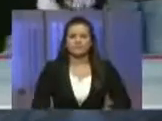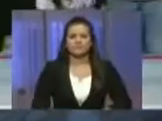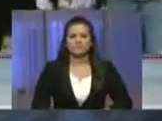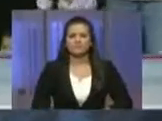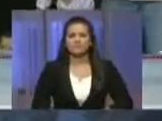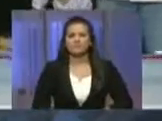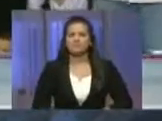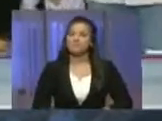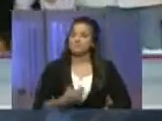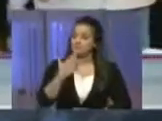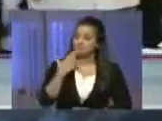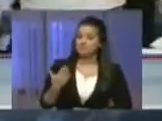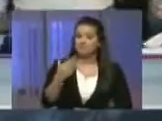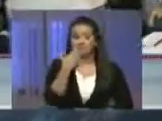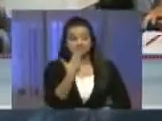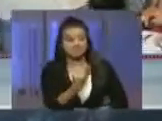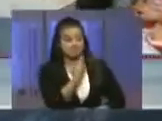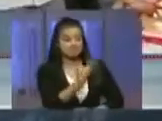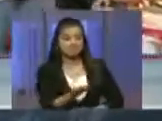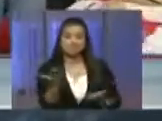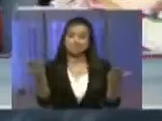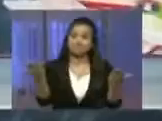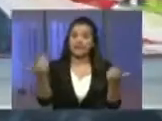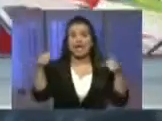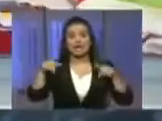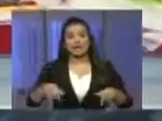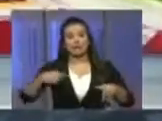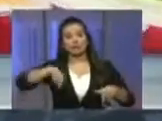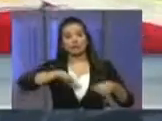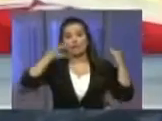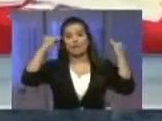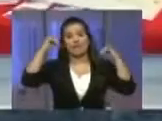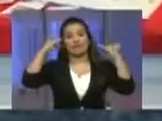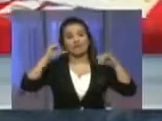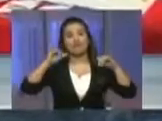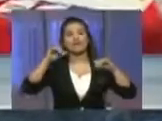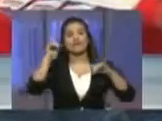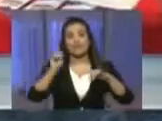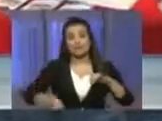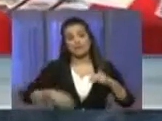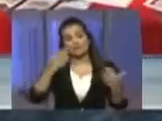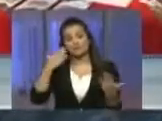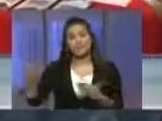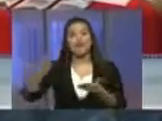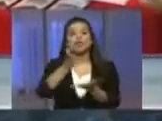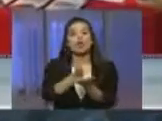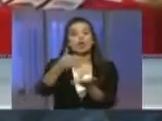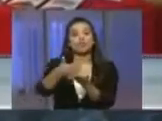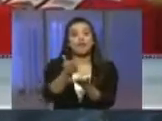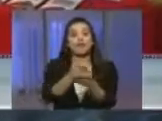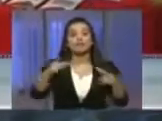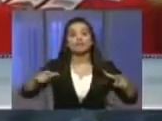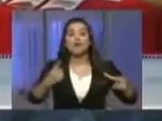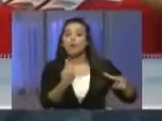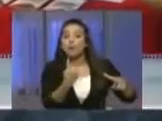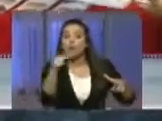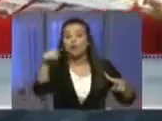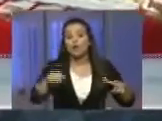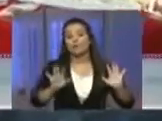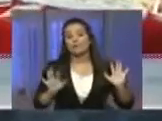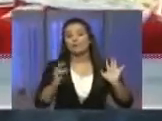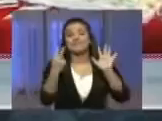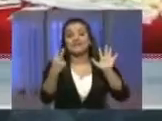Muchas gracias Bueno mi comandante y como nosotros andamos celebrando Aquí también nos tienen una torta antes de ir a la torta un